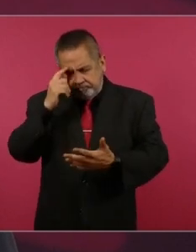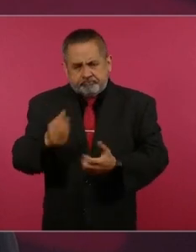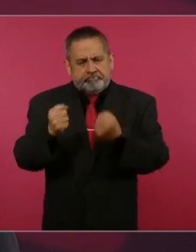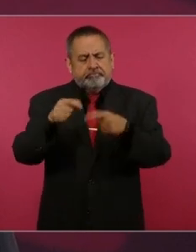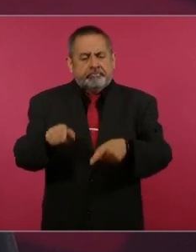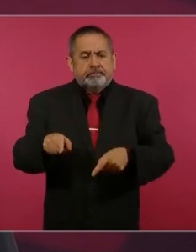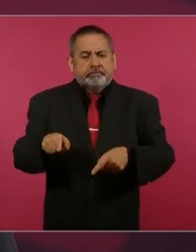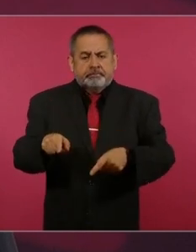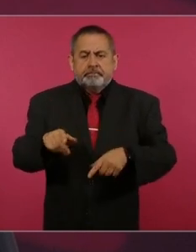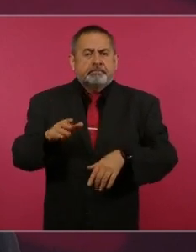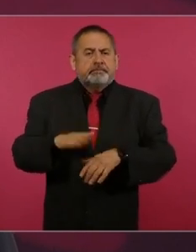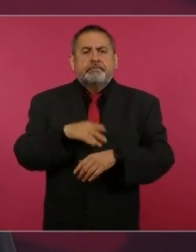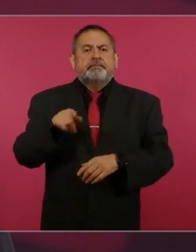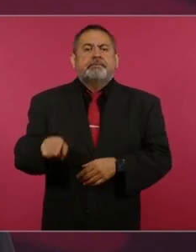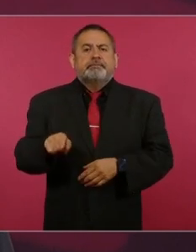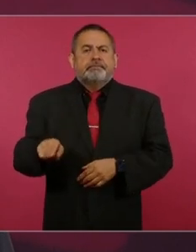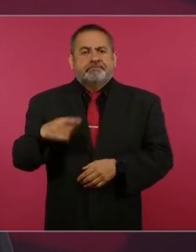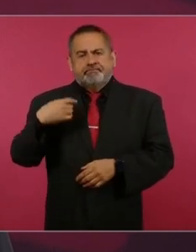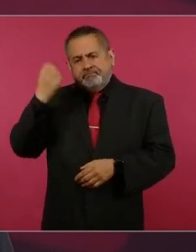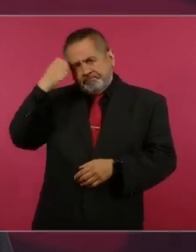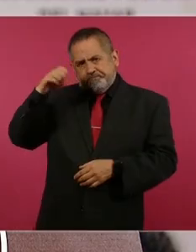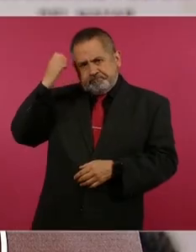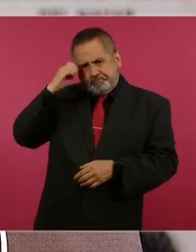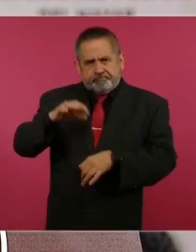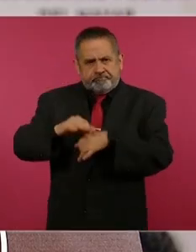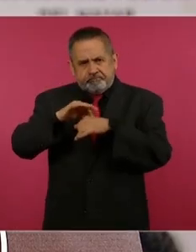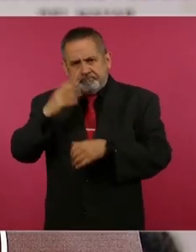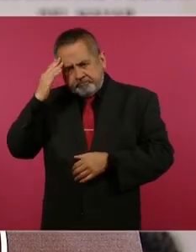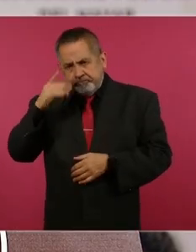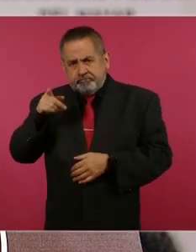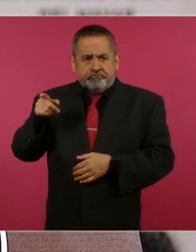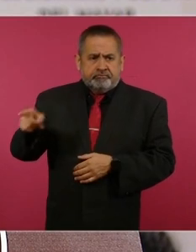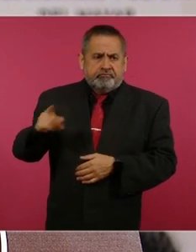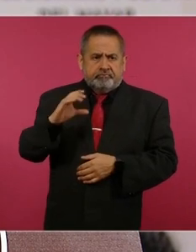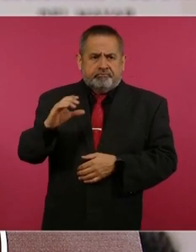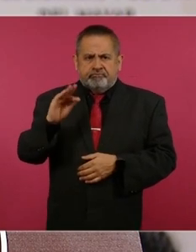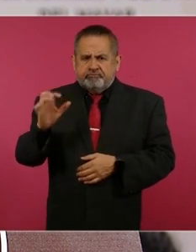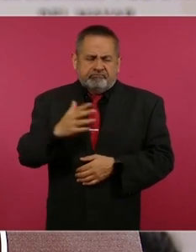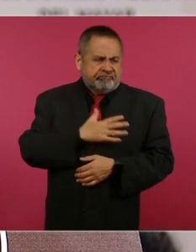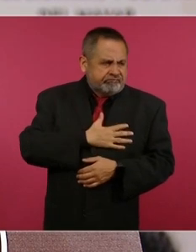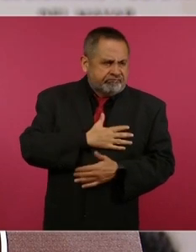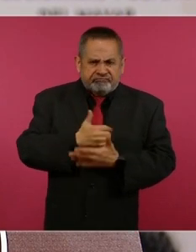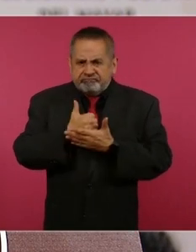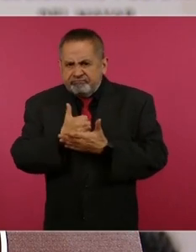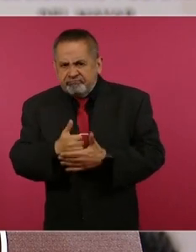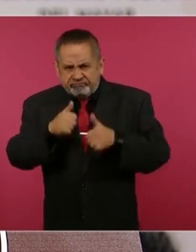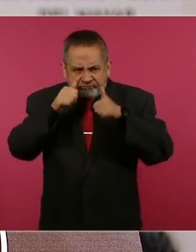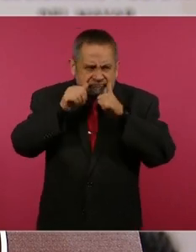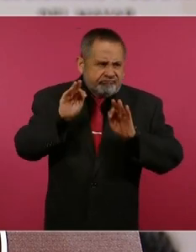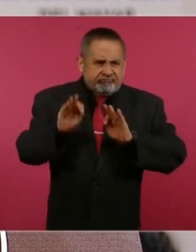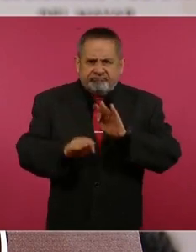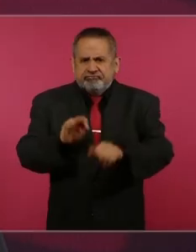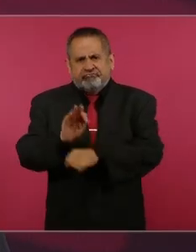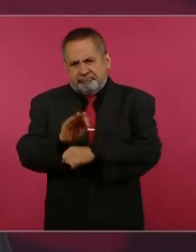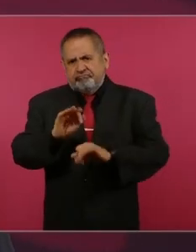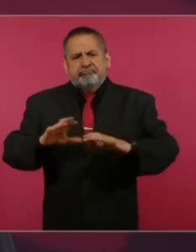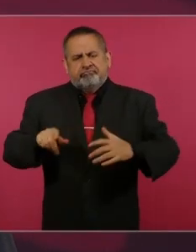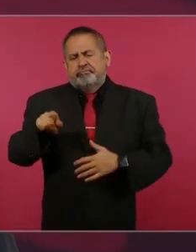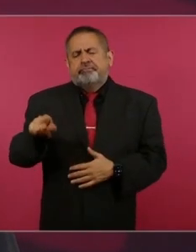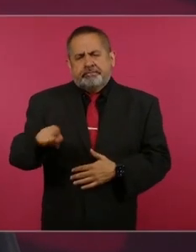atendiendo la experiencia y la gran vocación de servicio social que tiene esta empresa para apoyar